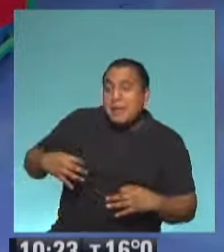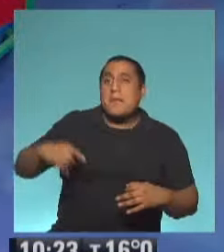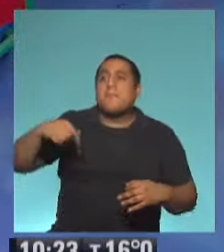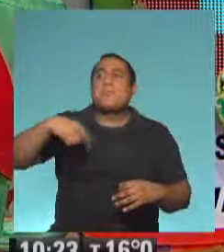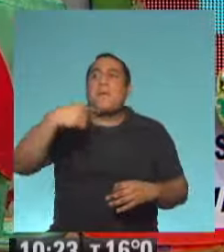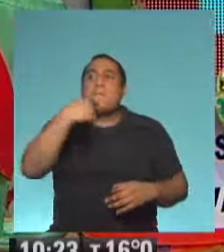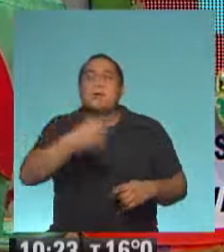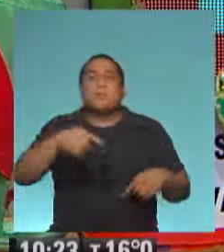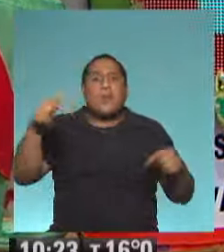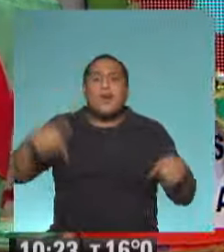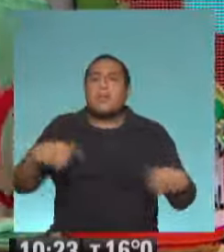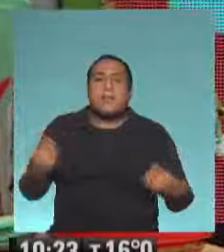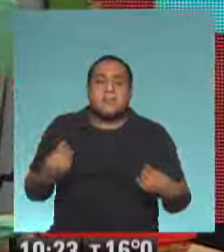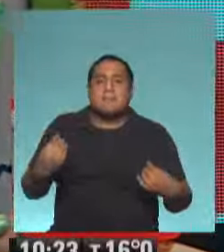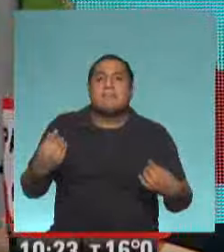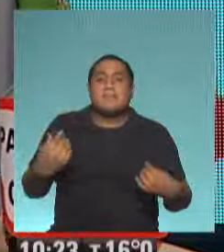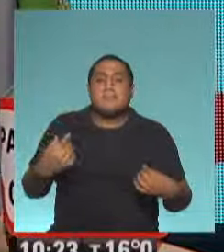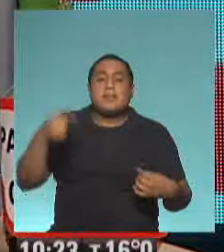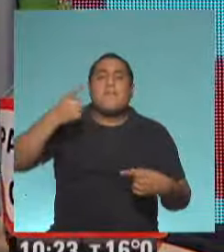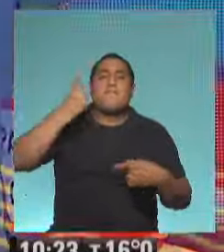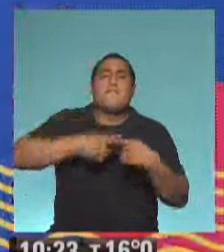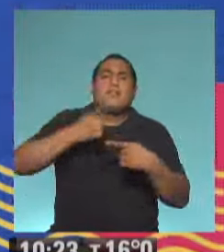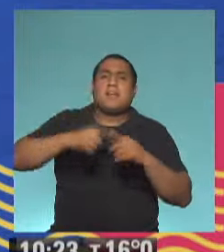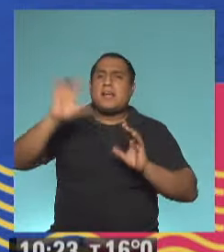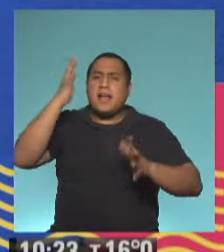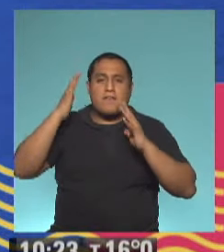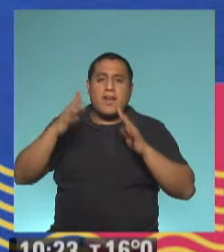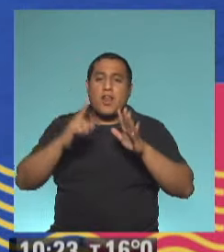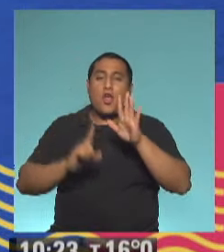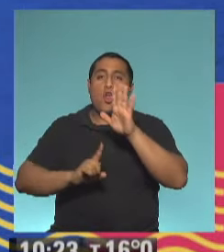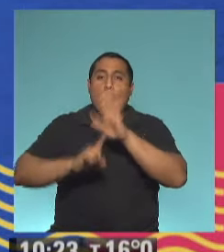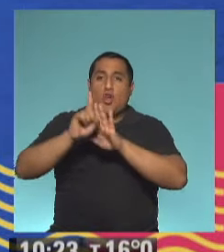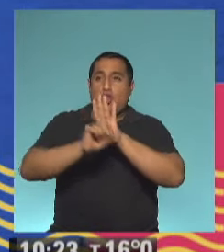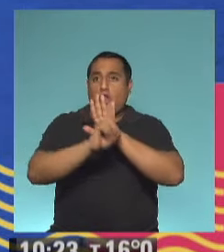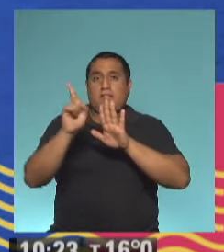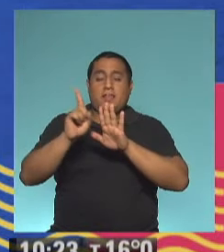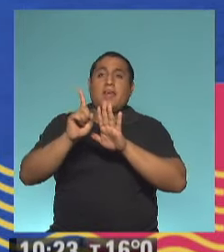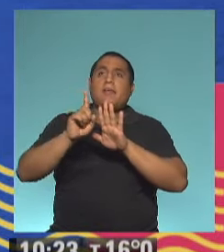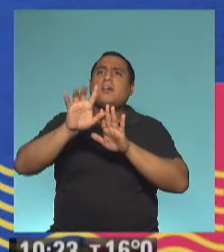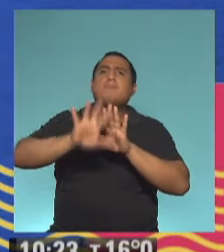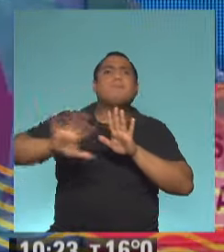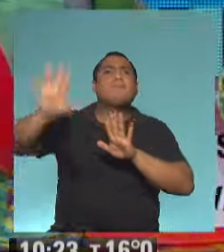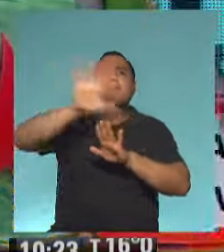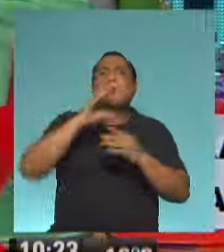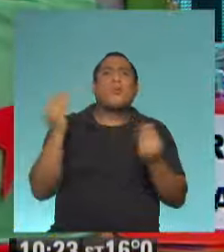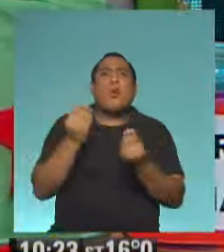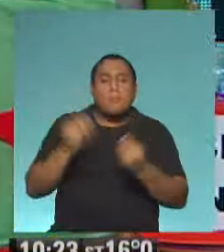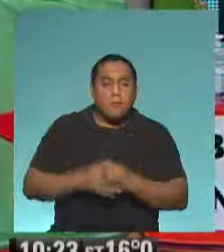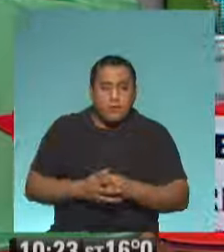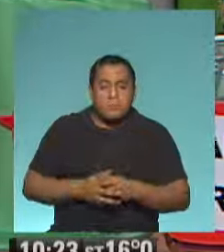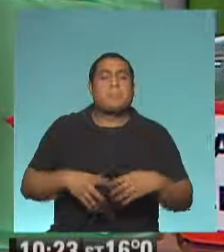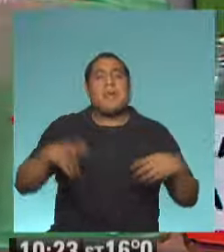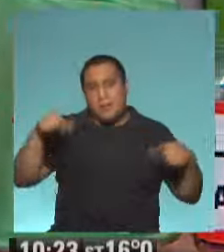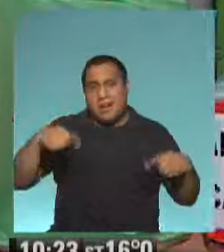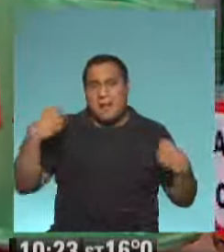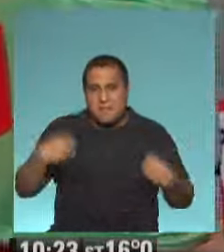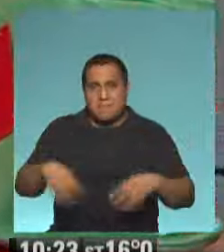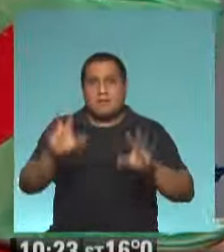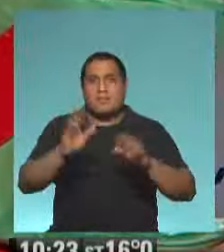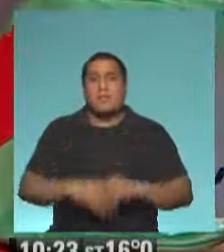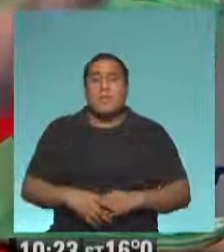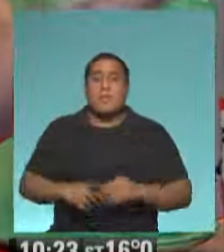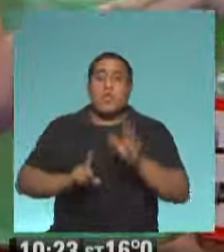El día de hoy es cómo se celebra el carnaval en el noroeste de nuestro país, en el noroeste argentino, ¿sí? Así que ya empezamos a hablar